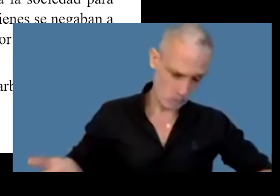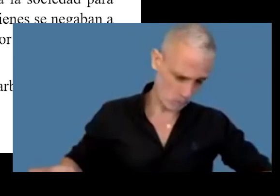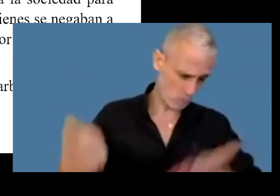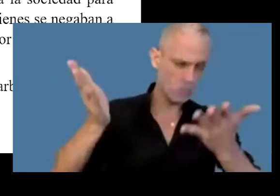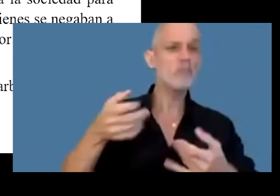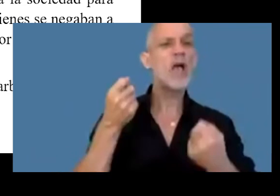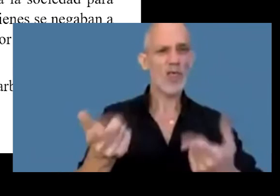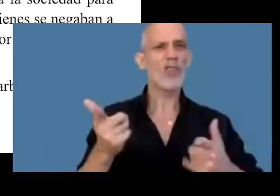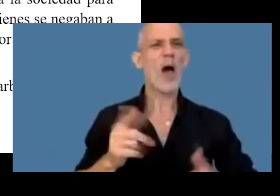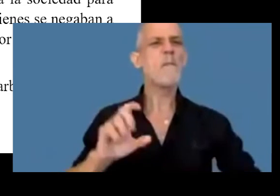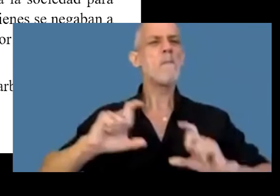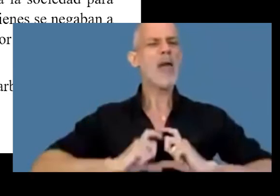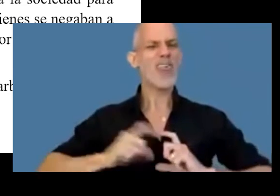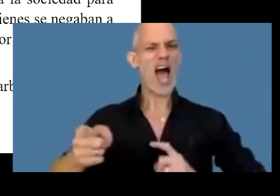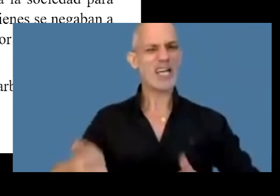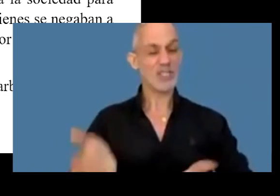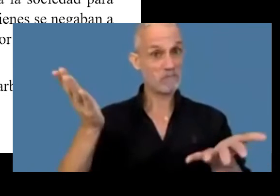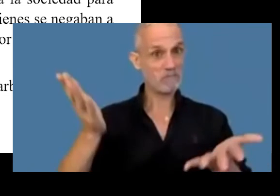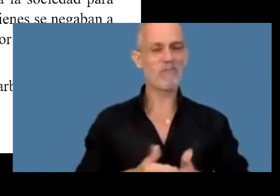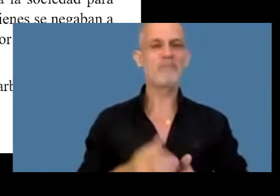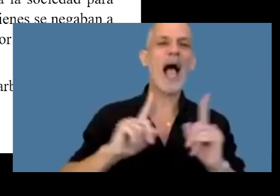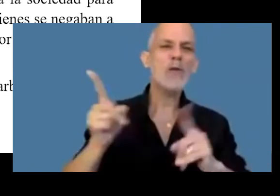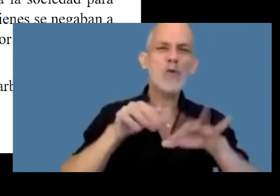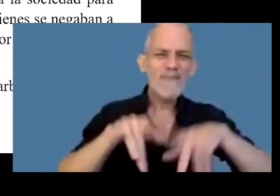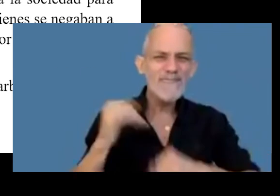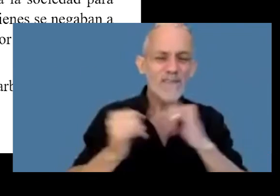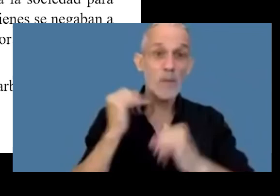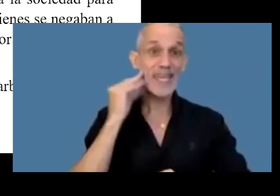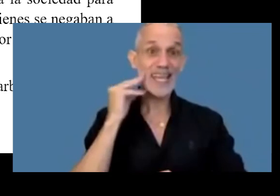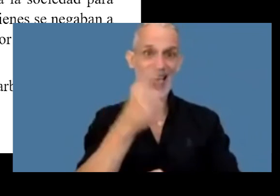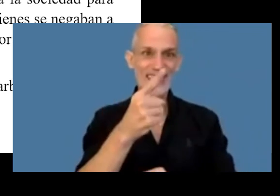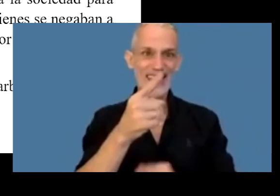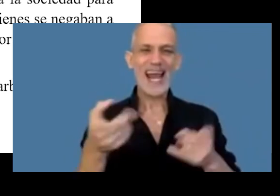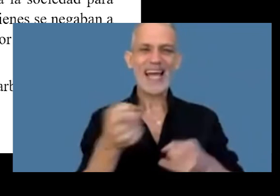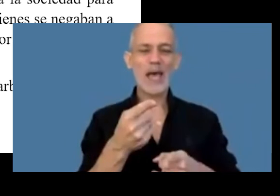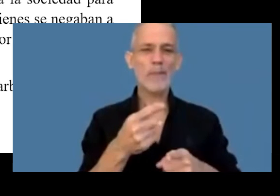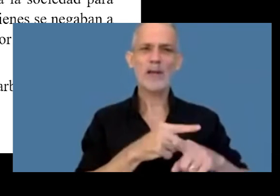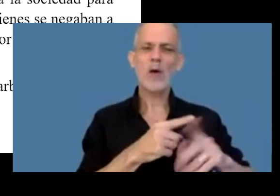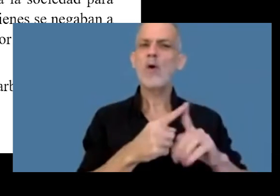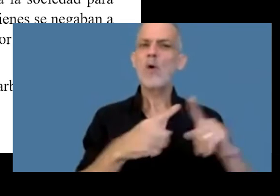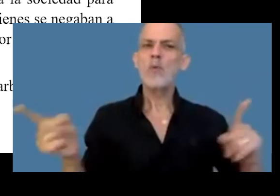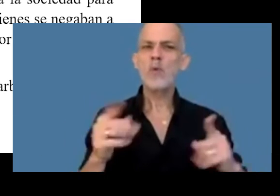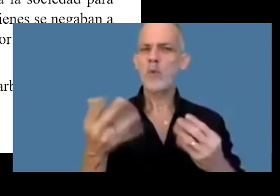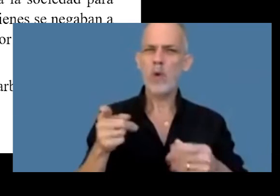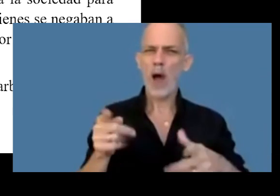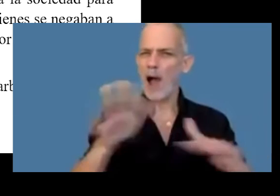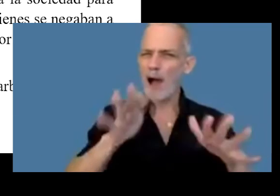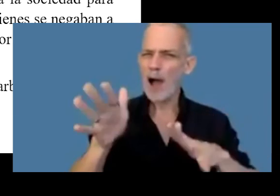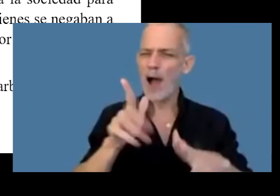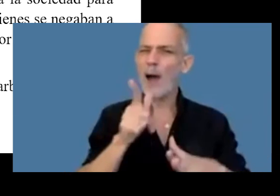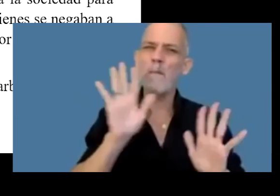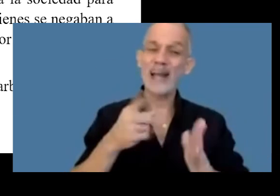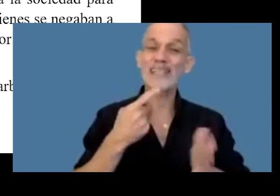una medalla. Algunos informes señalan que en Inglaterra estuvo en vigor una tasa similar que fue promulgada por el